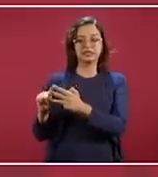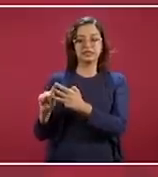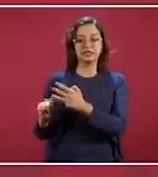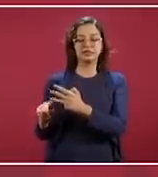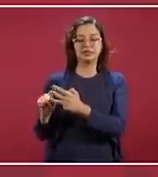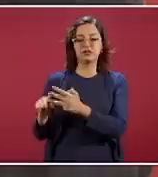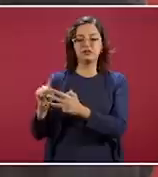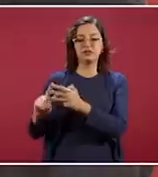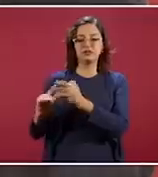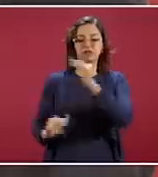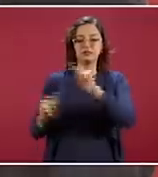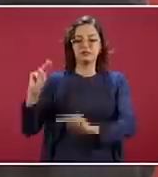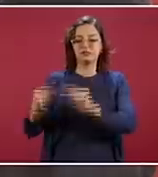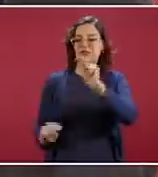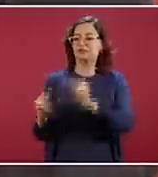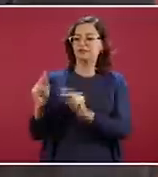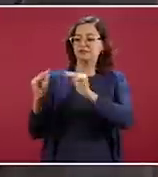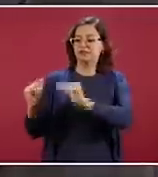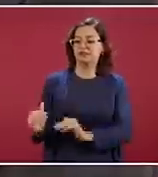grados,